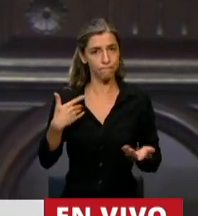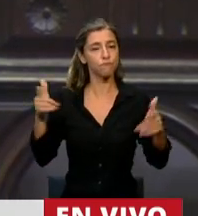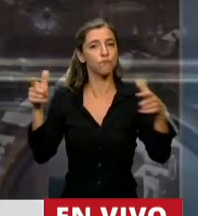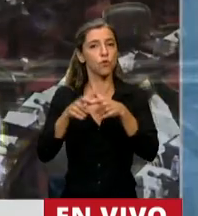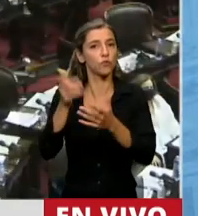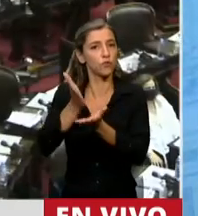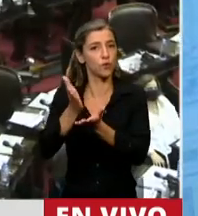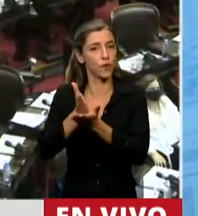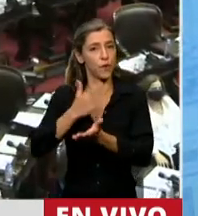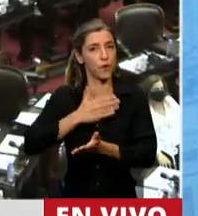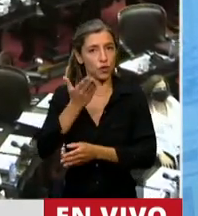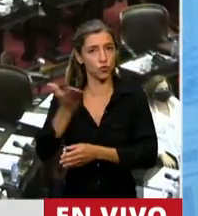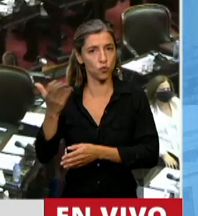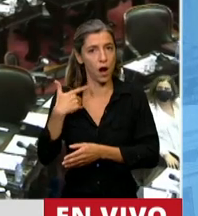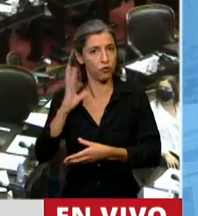Humanos.